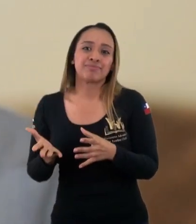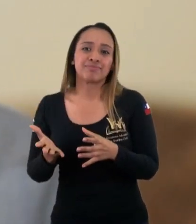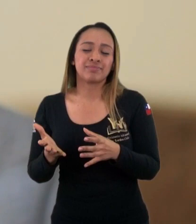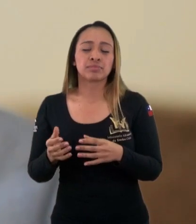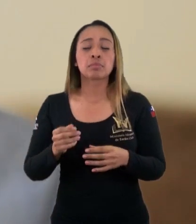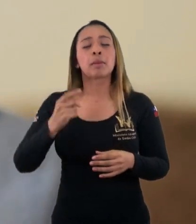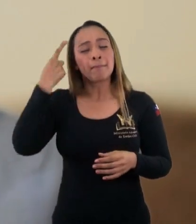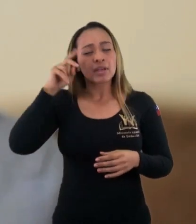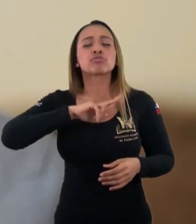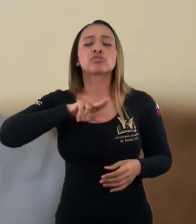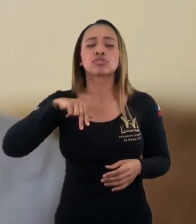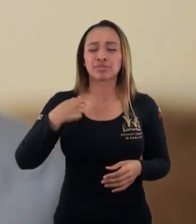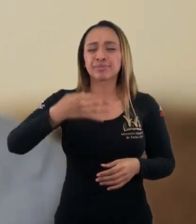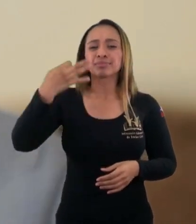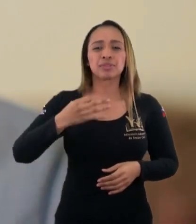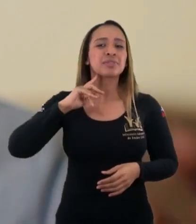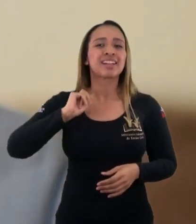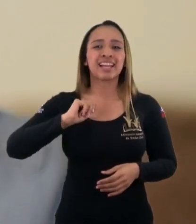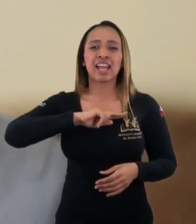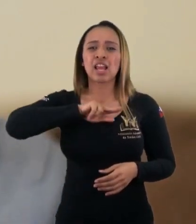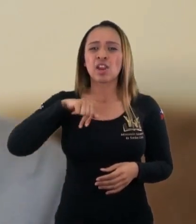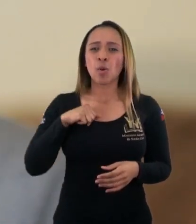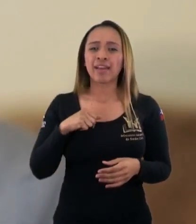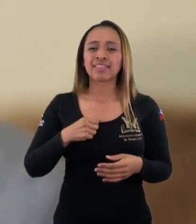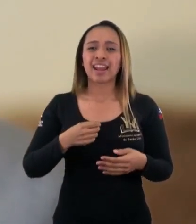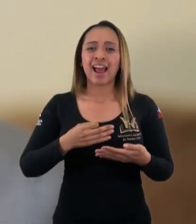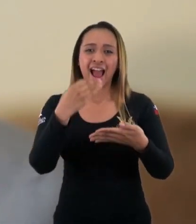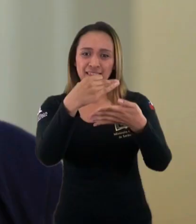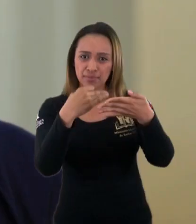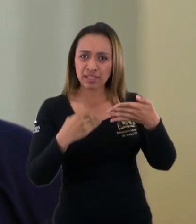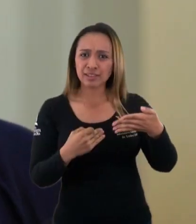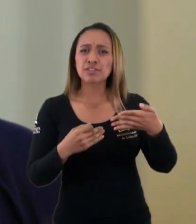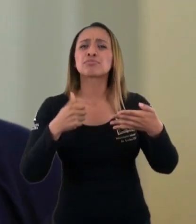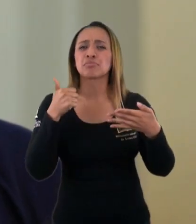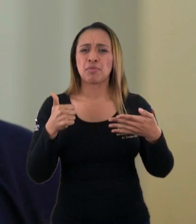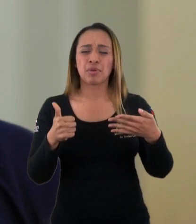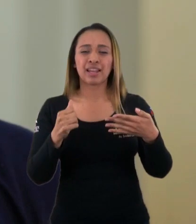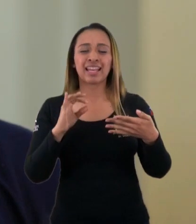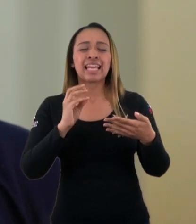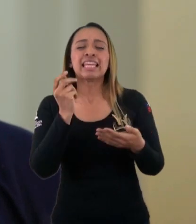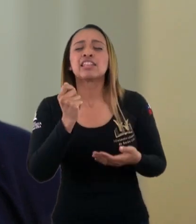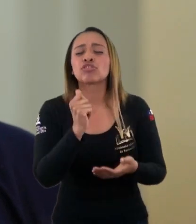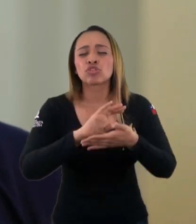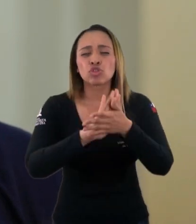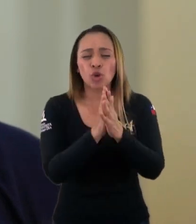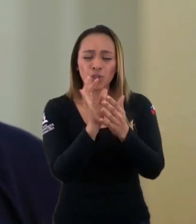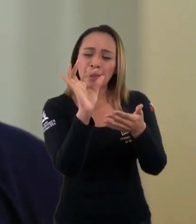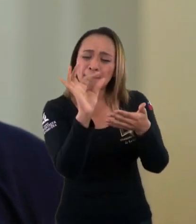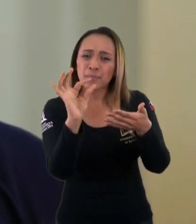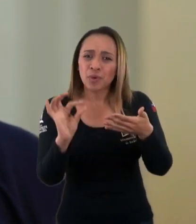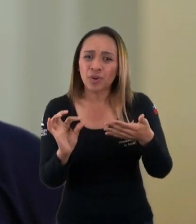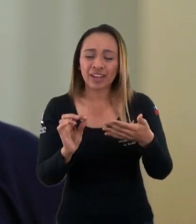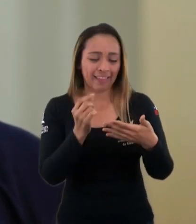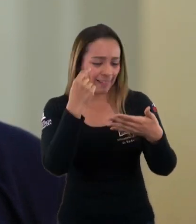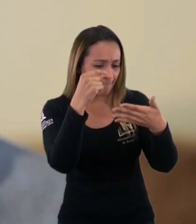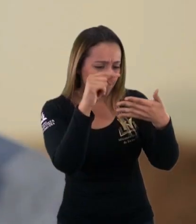asegurar es que el sistema de nuestra iglesia es muy riguroso en su auditoría. Y cada centavo gastado es